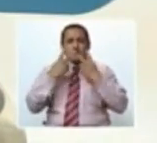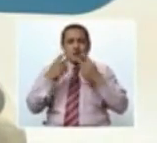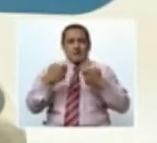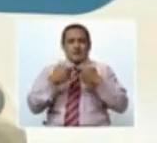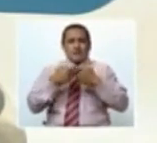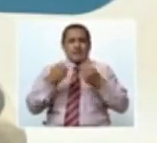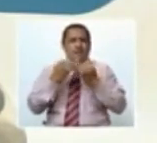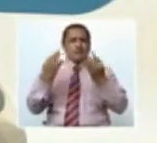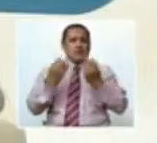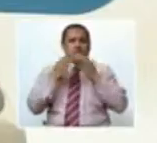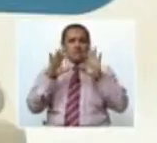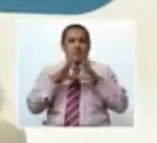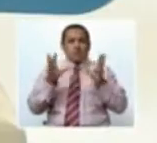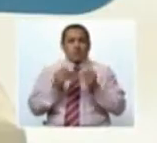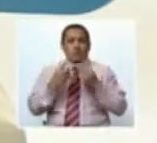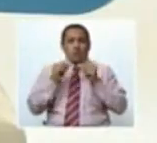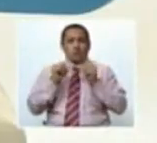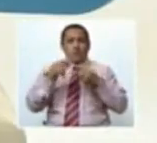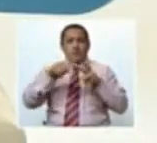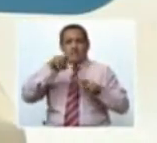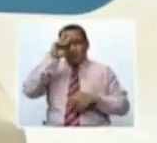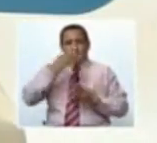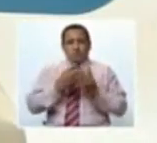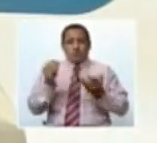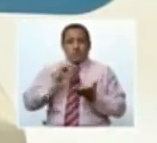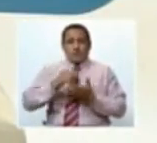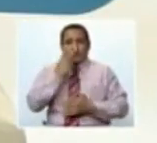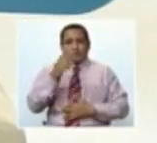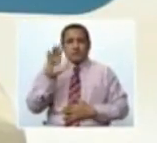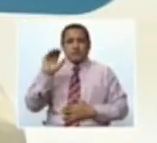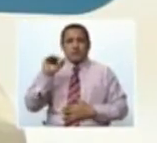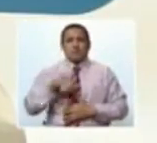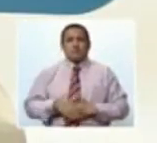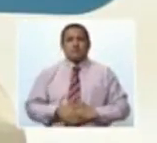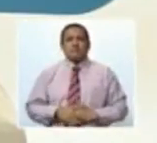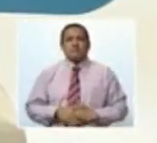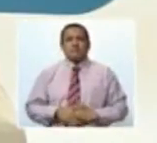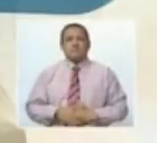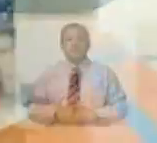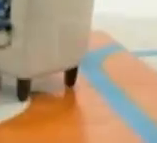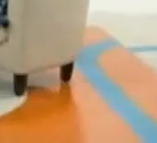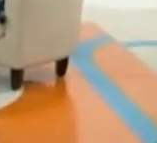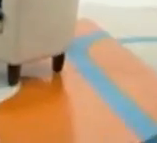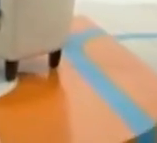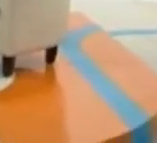programa, nos lo hagan llegar a nuestras cuentas en las redes sociales. Continúe en TV Perú, mucho más que ver. Chau, chau.